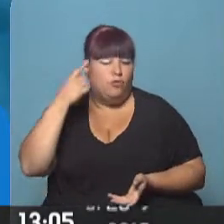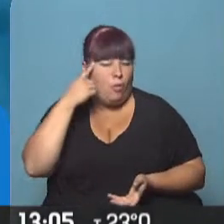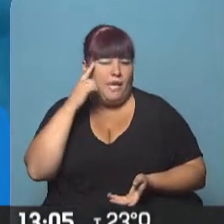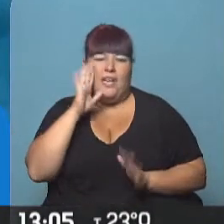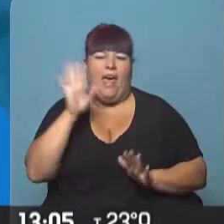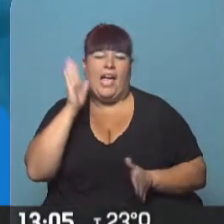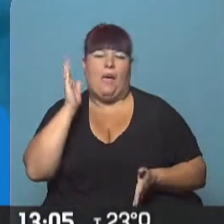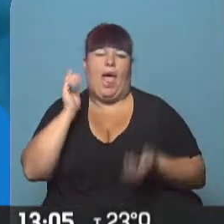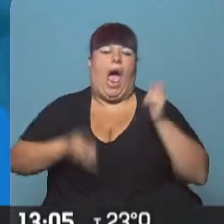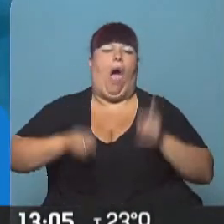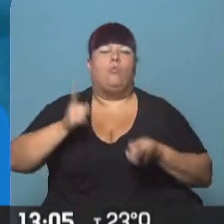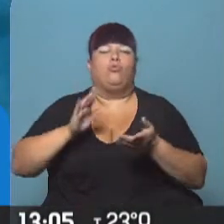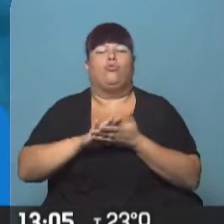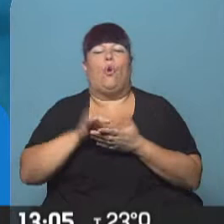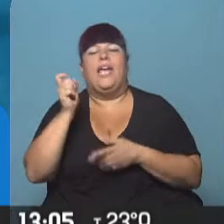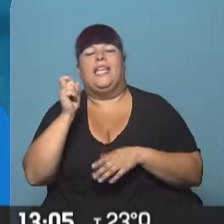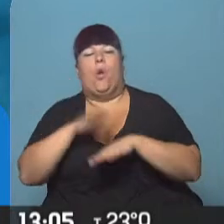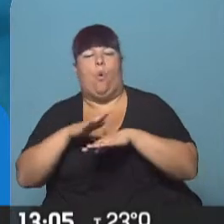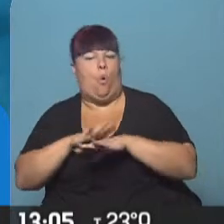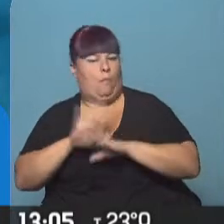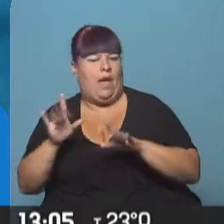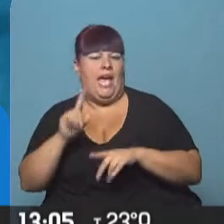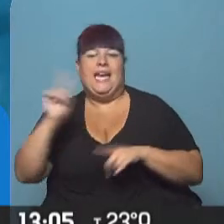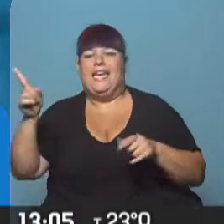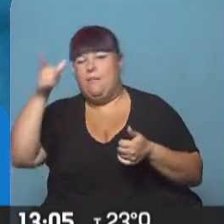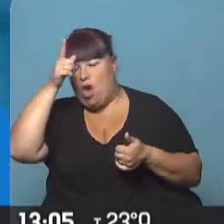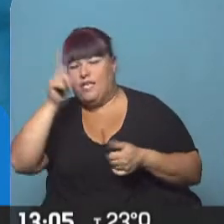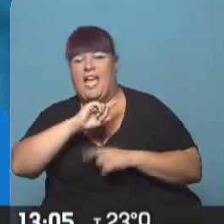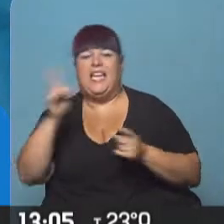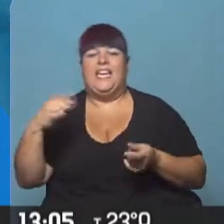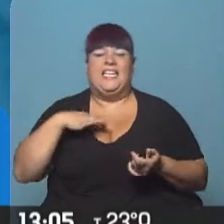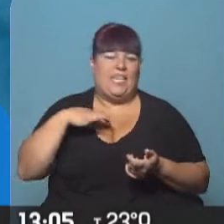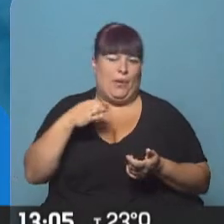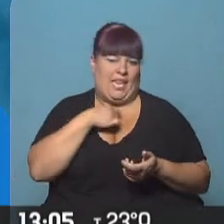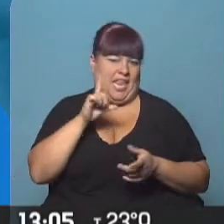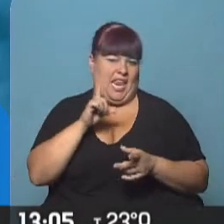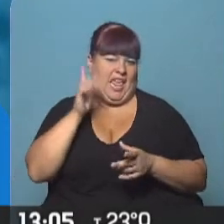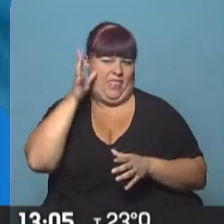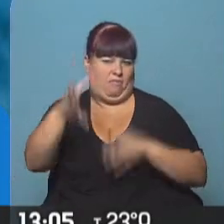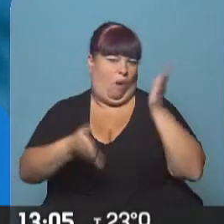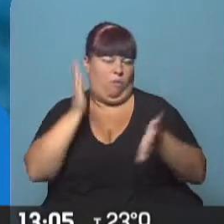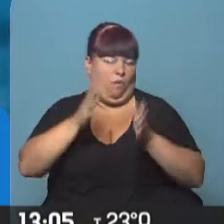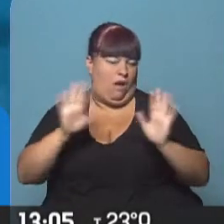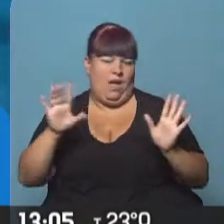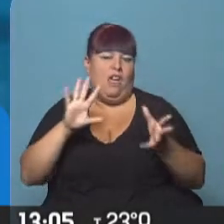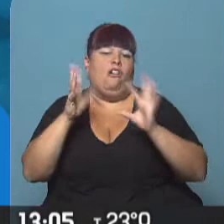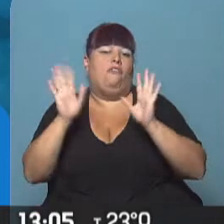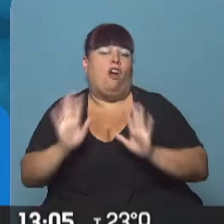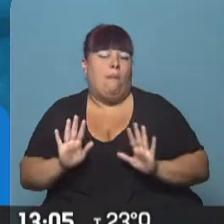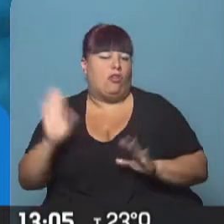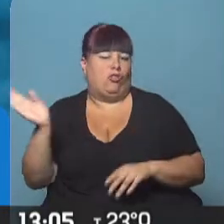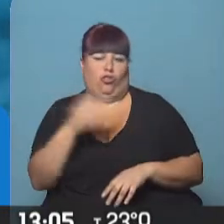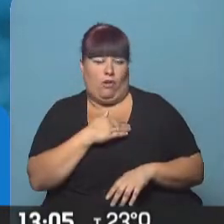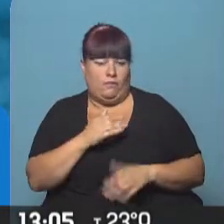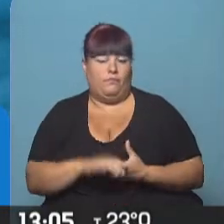que ver los abusos con el tema de quién los administra. Ninguno, ni policías ni civiles quieren el abuso. Son deformaciones, en todo